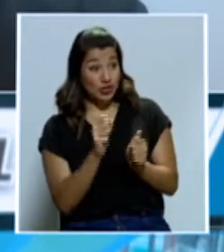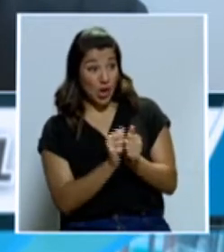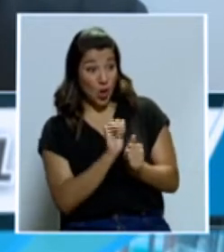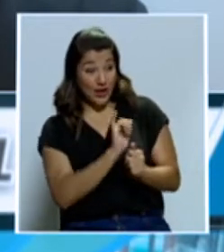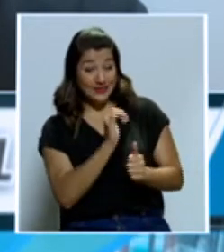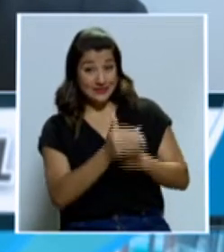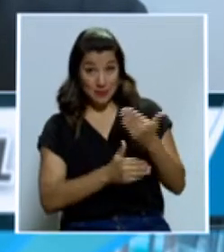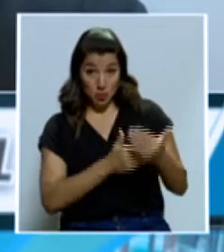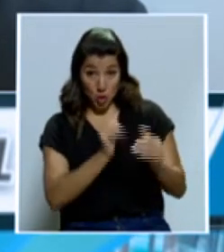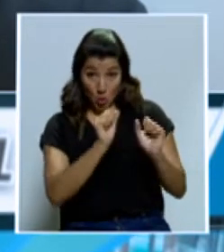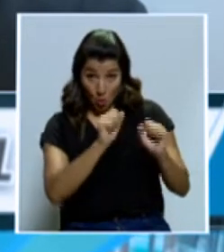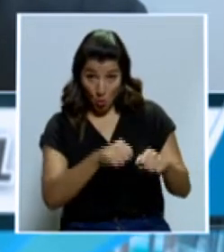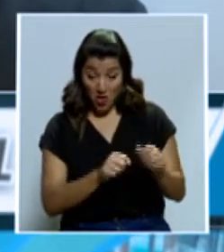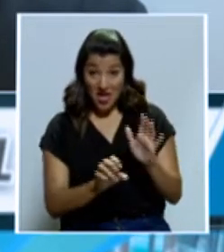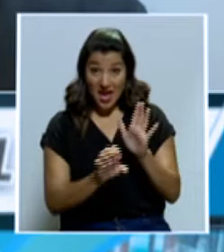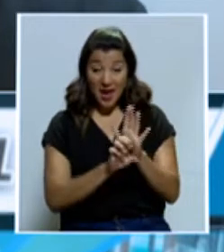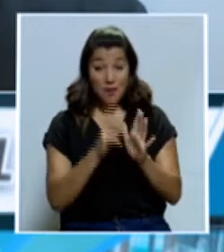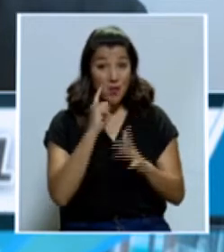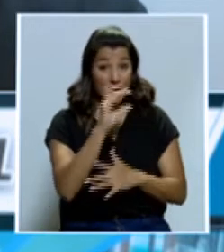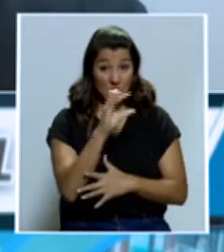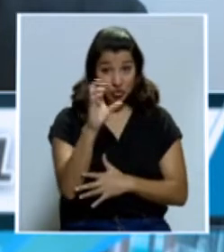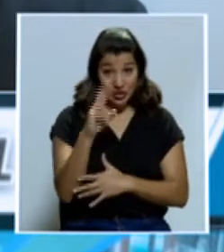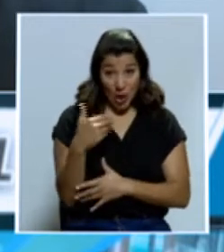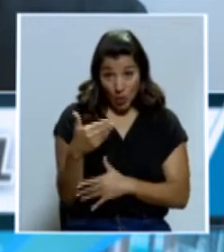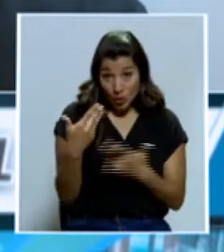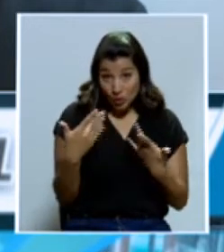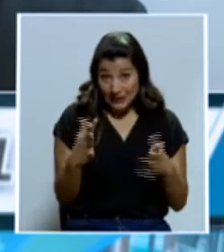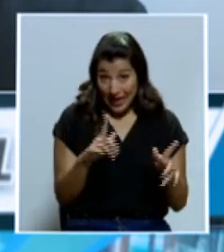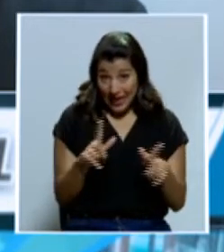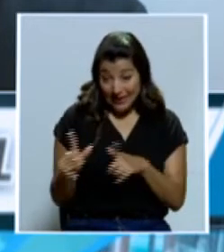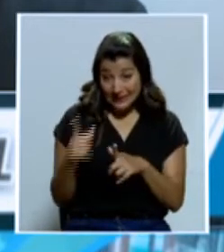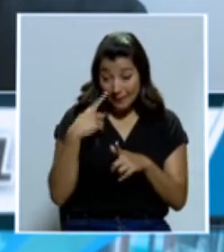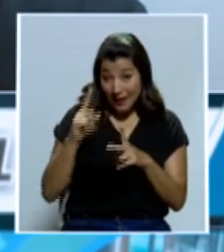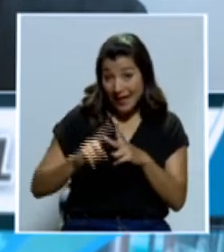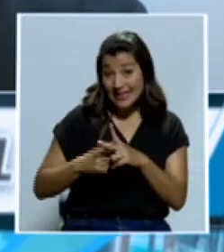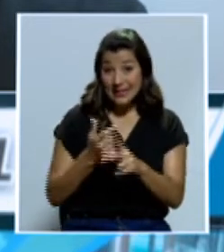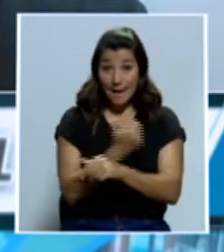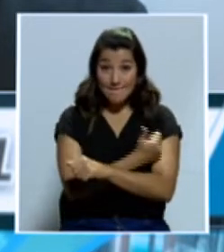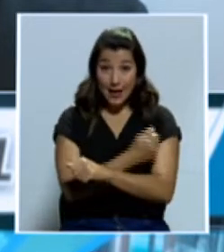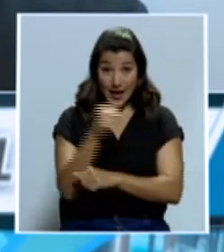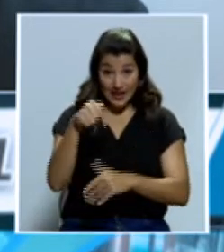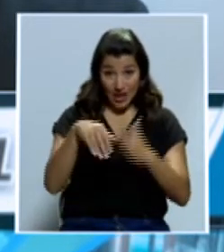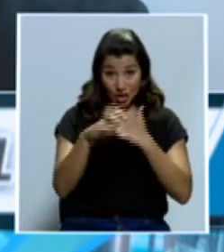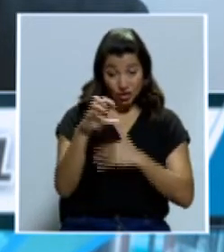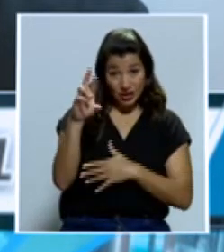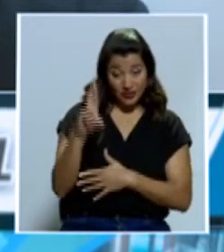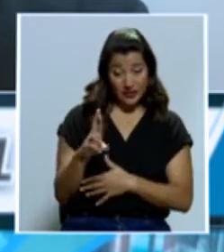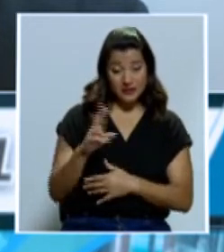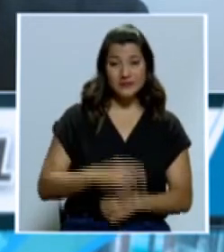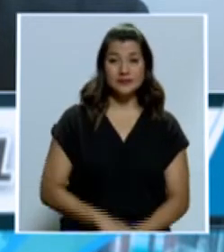modelo para Costa Rica cuando esté lista para que inicie nuestra campaña de vacunación contra la COVID-19?